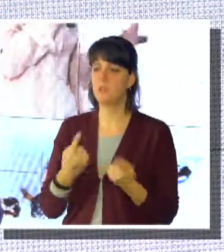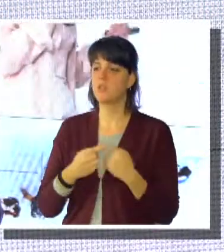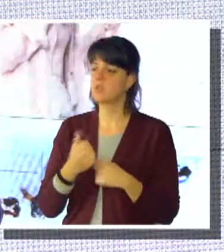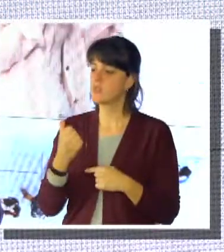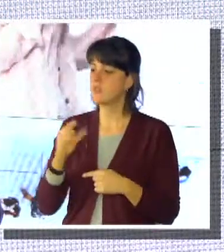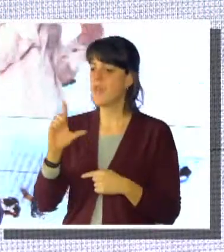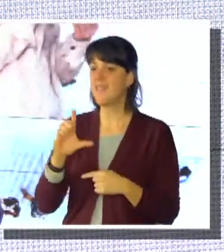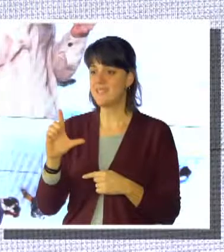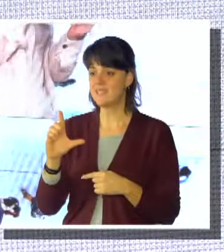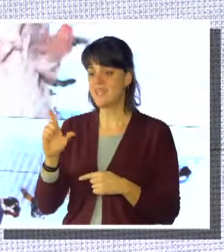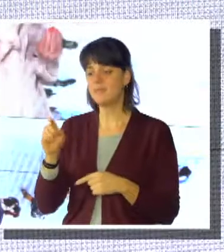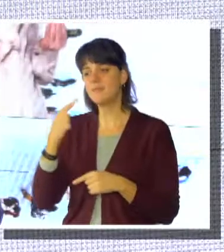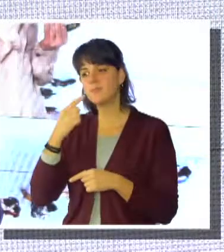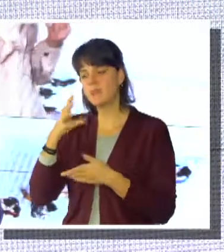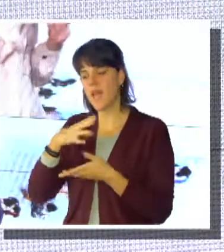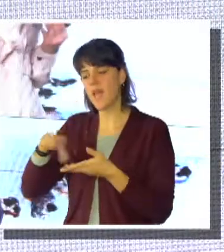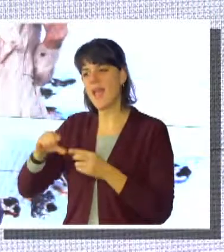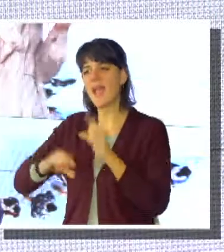de Hortonworks.